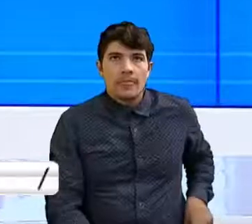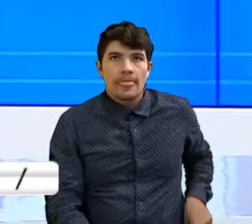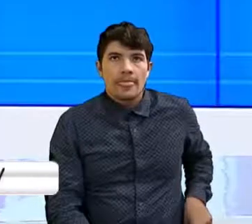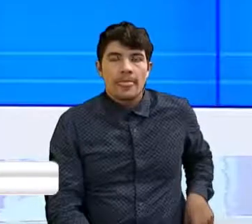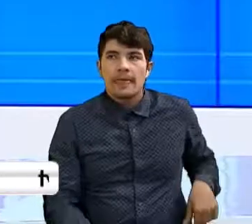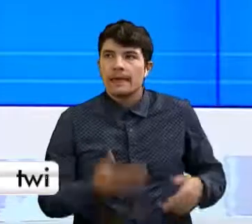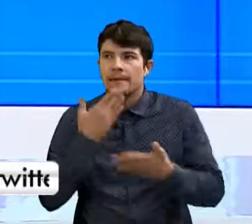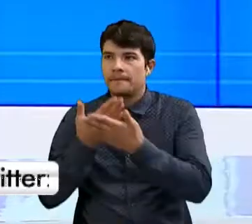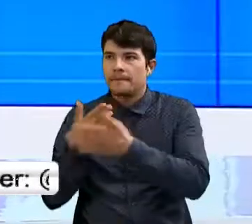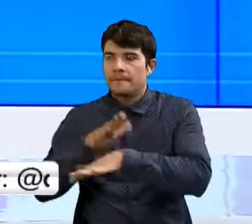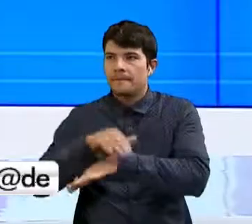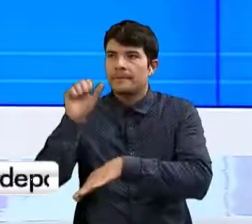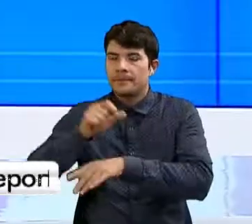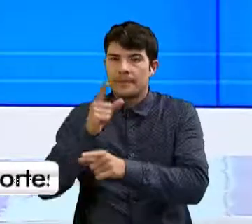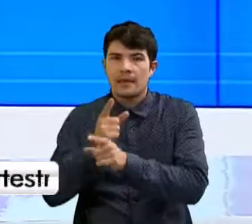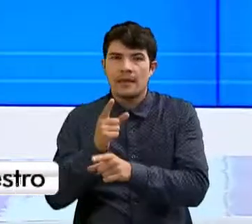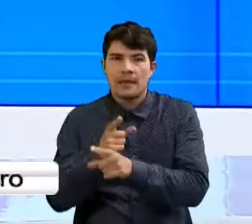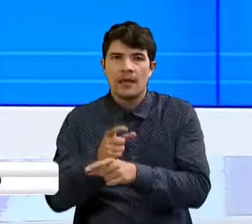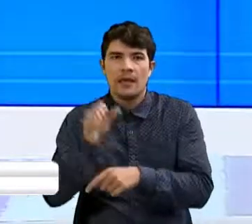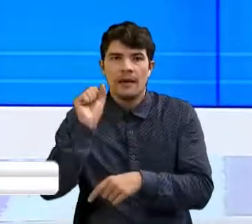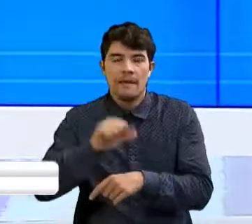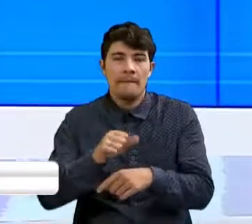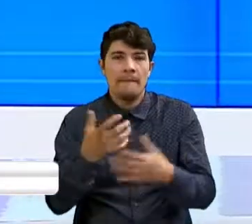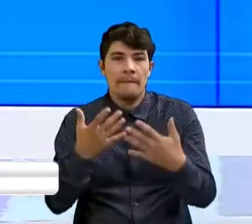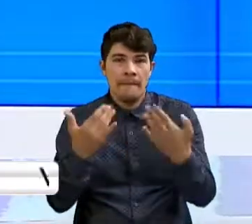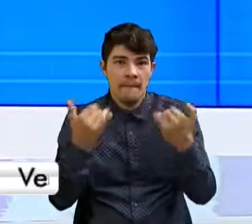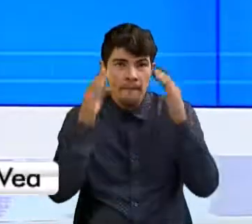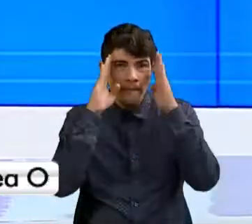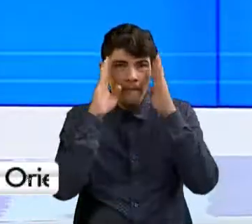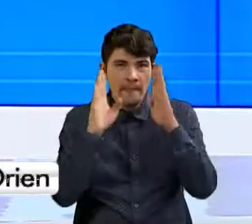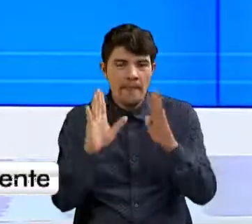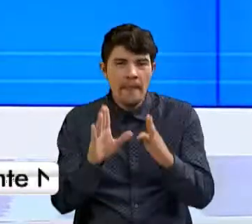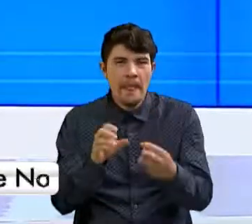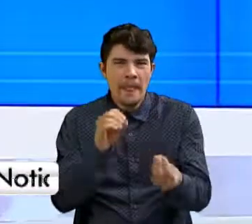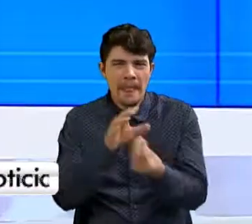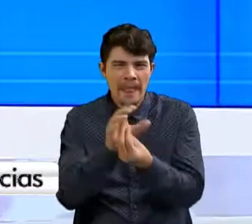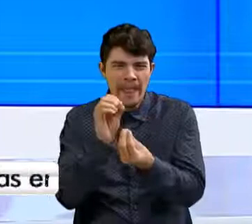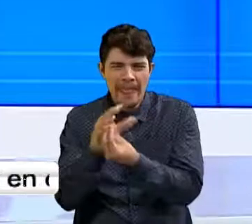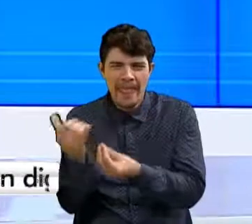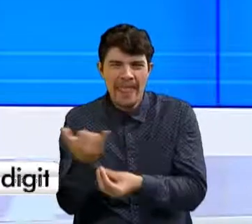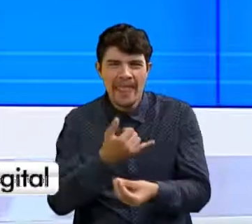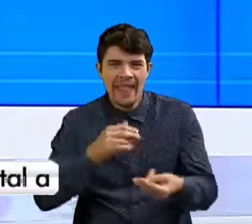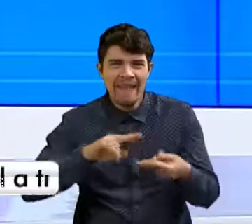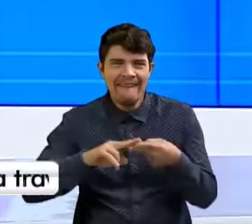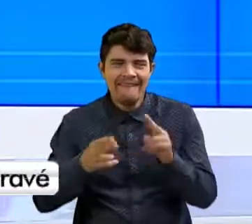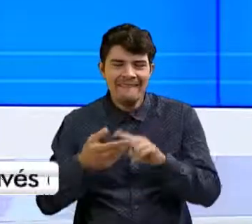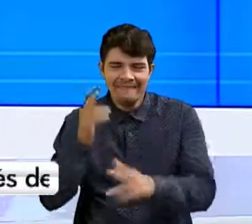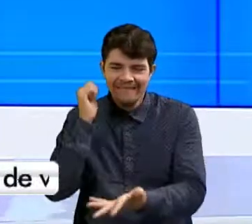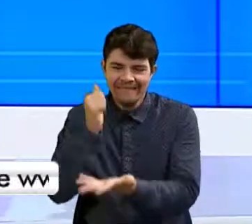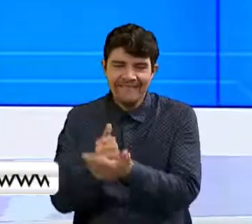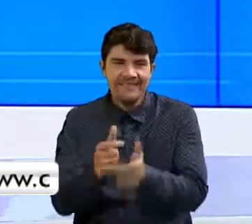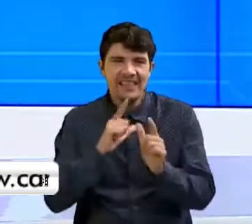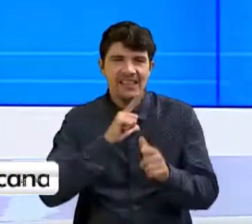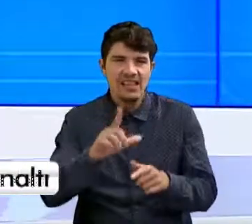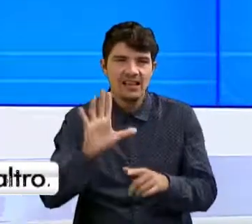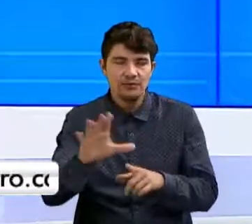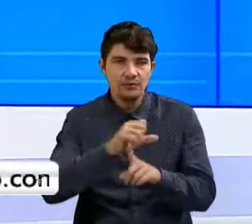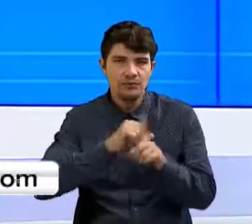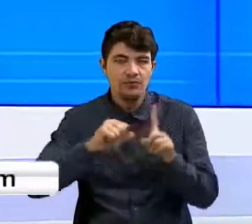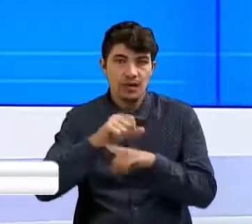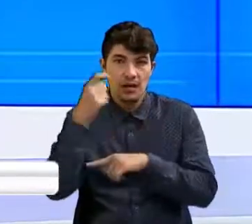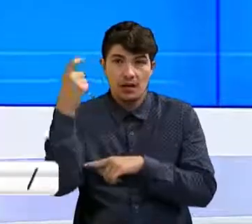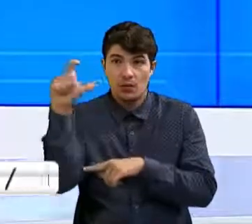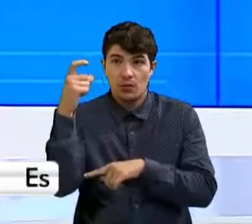y mucha atención porque a raíz de los hechos violentos que se vienen presentando el norte de santander con relación a las amenazas y asesinatos de líderes sociales en